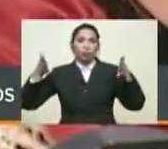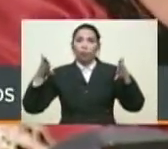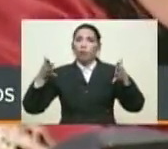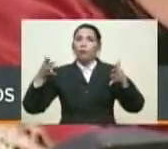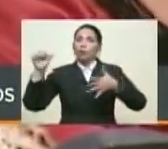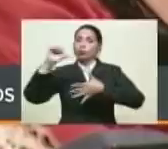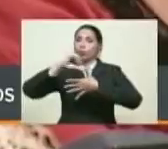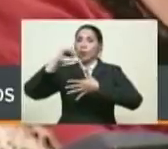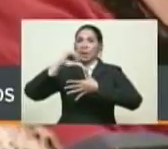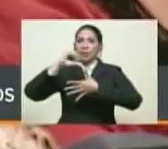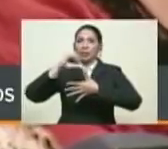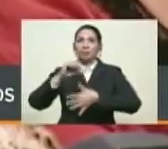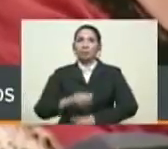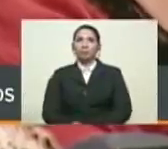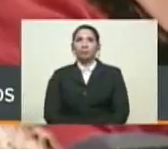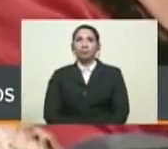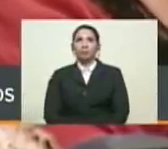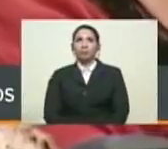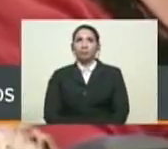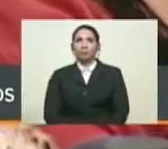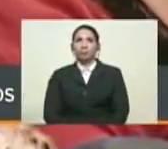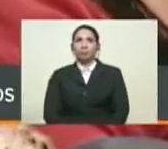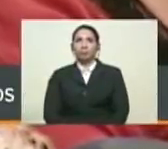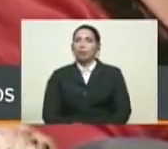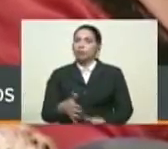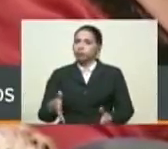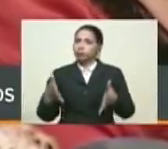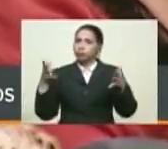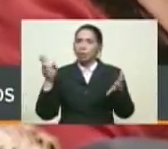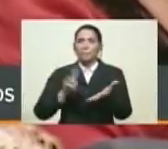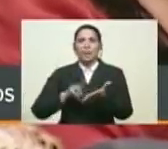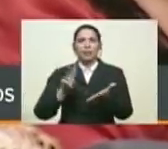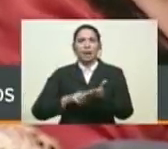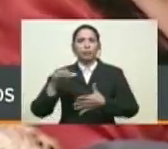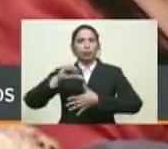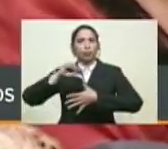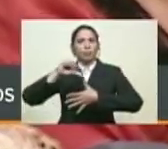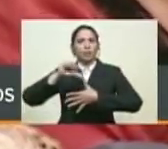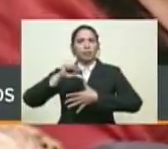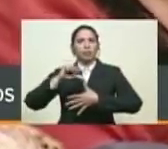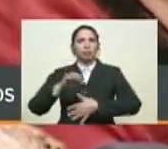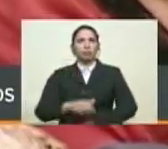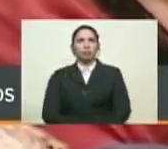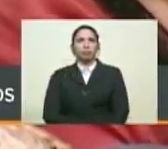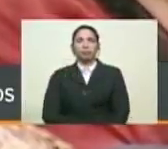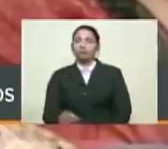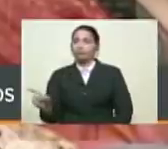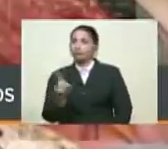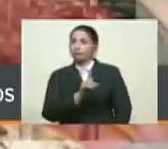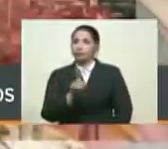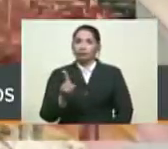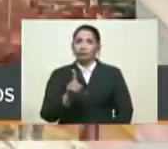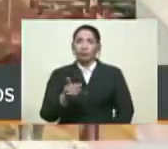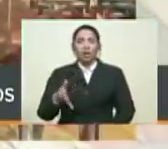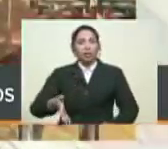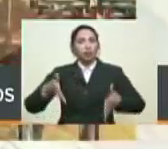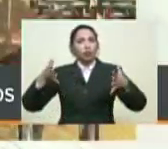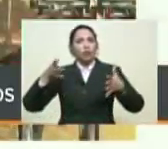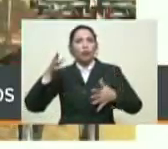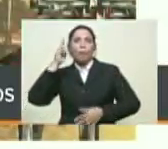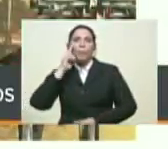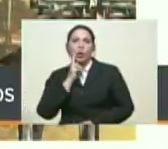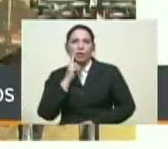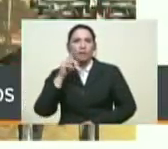Sudamérica, no hubiera habido triunfo de la verdad en Sudamérica, no hubiera habido triunfo de Bolívar, de